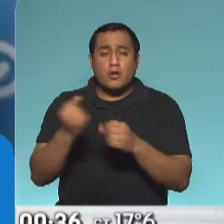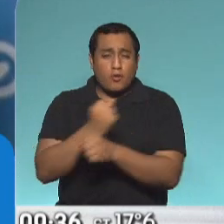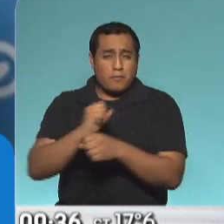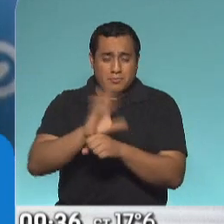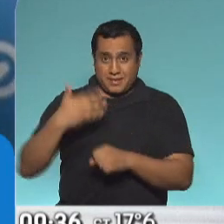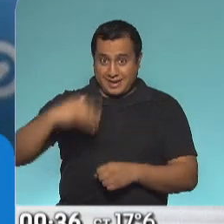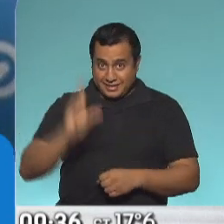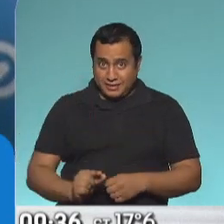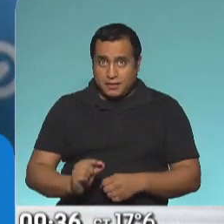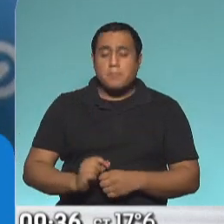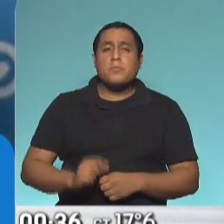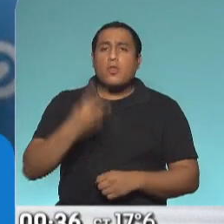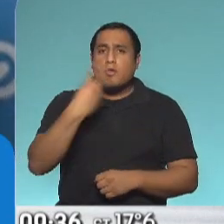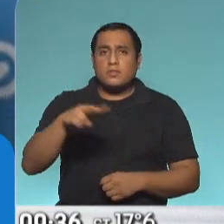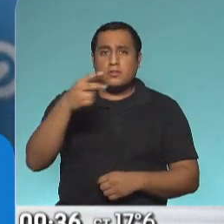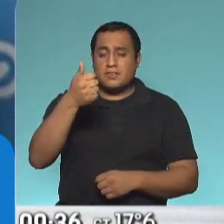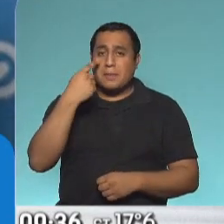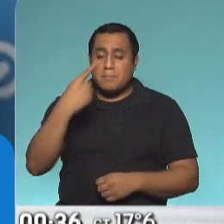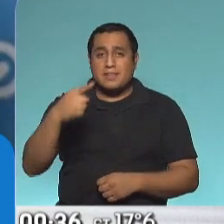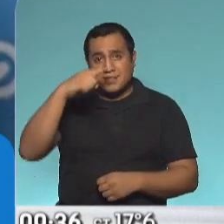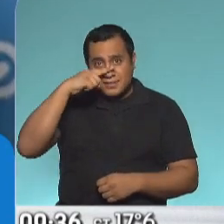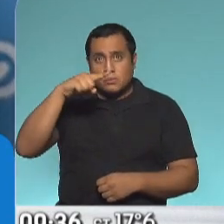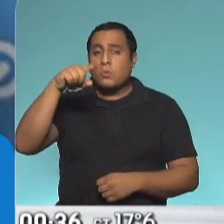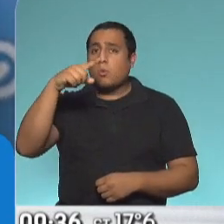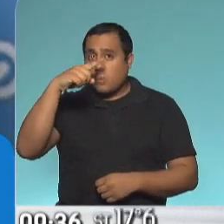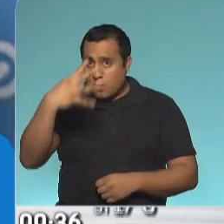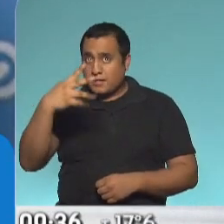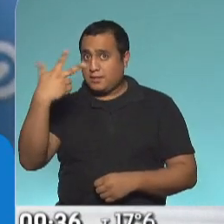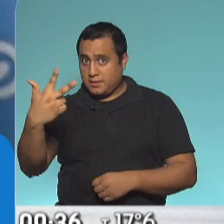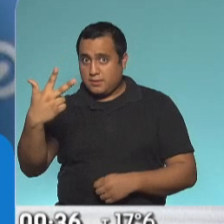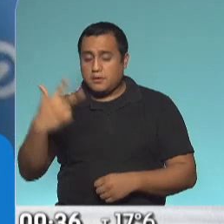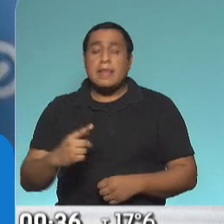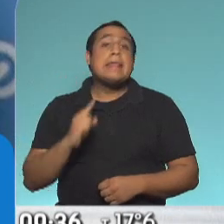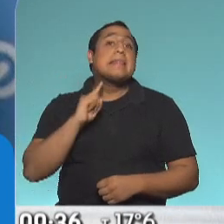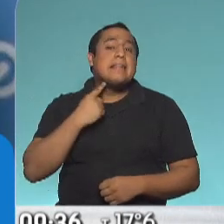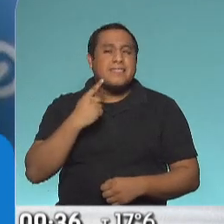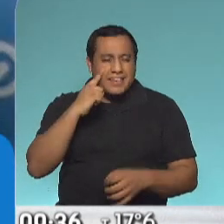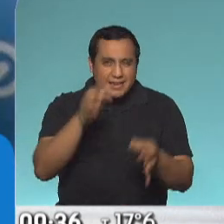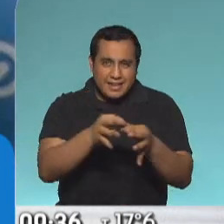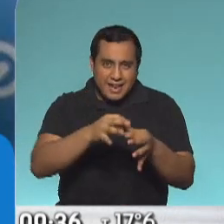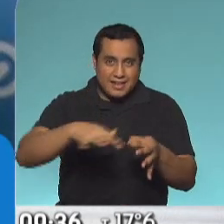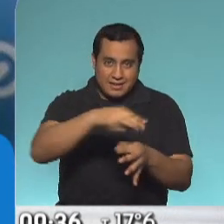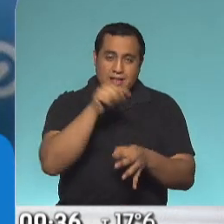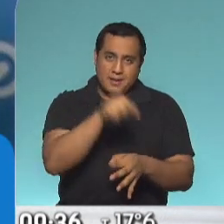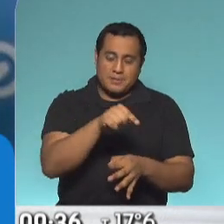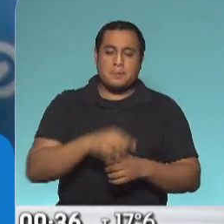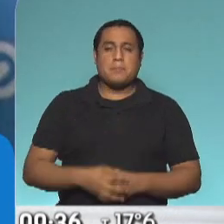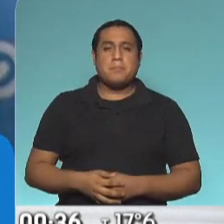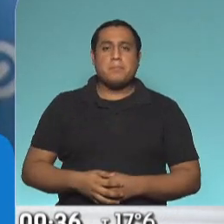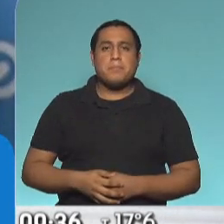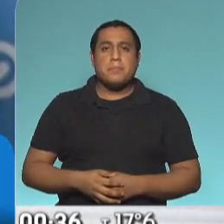en la república argentina es 206 mil 743 13 de los cuales se encuentran en nuestras islas malvinas